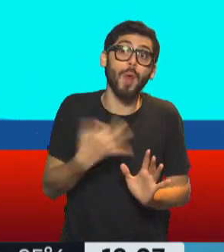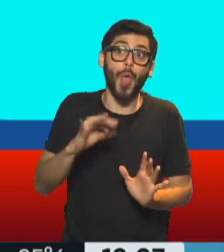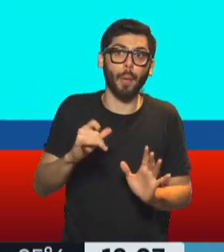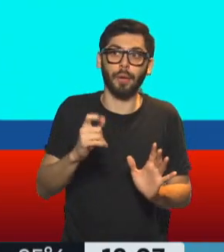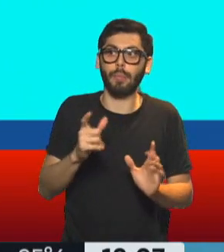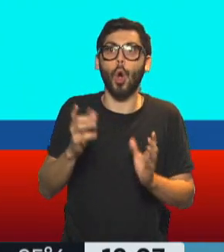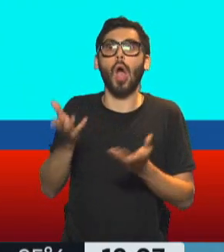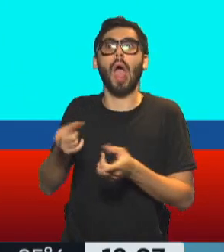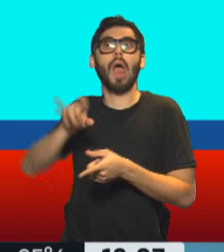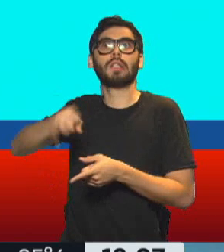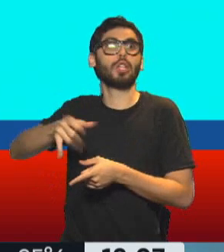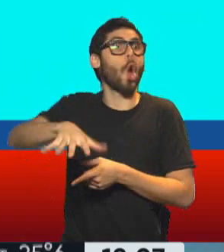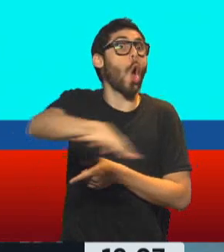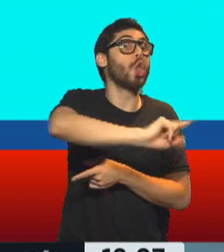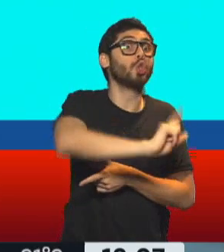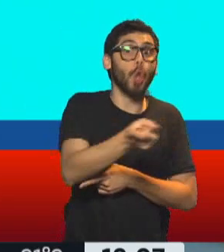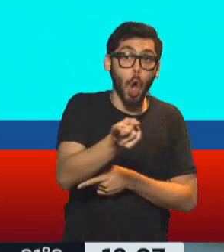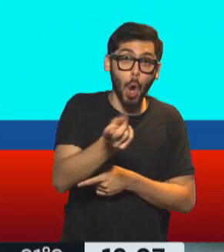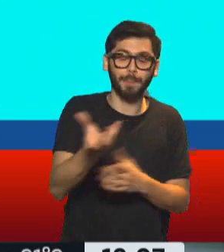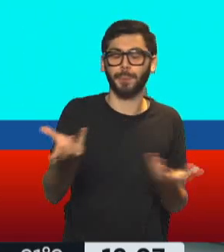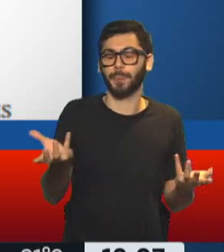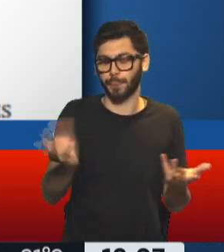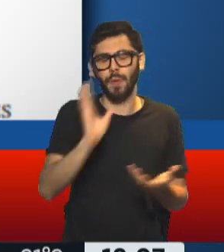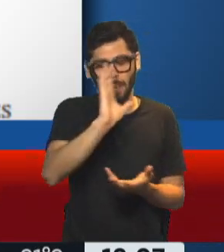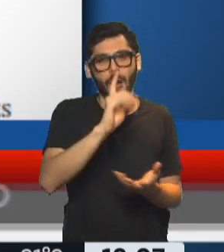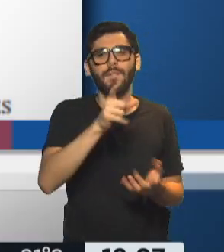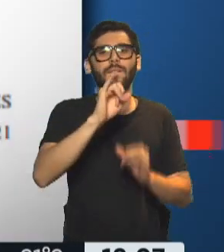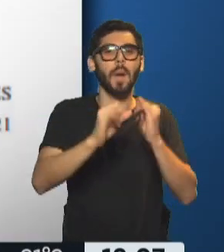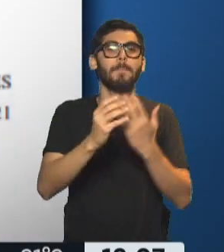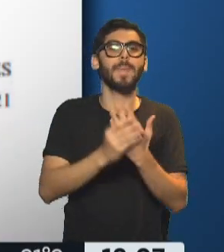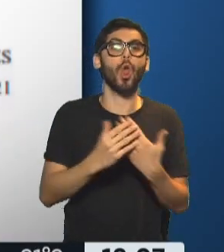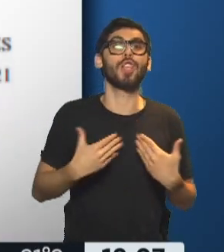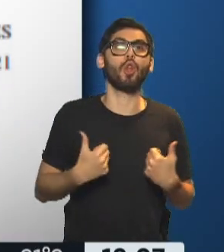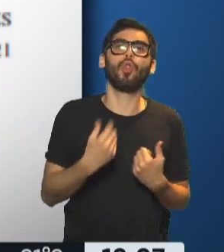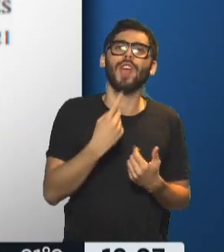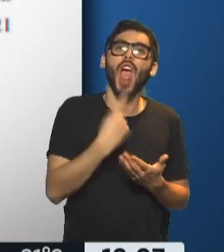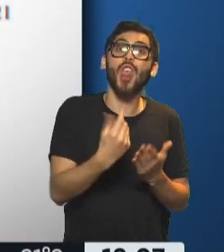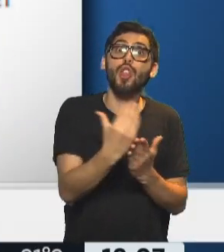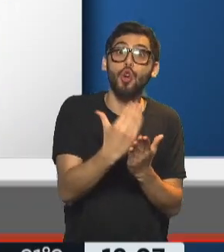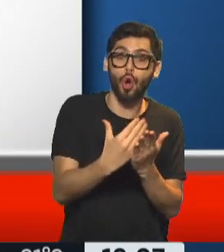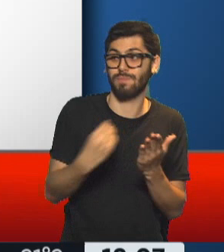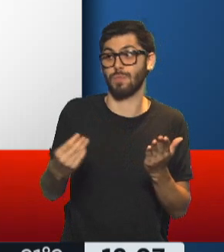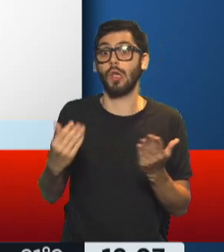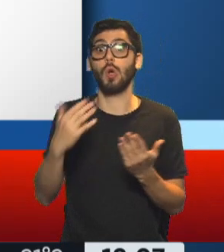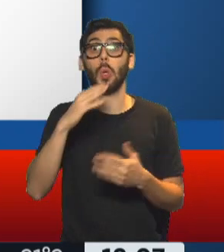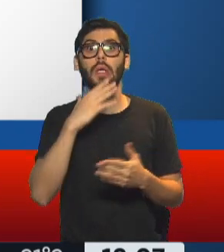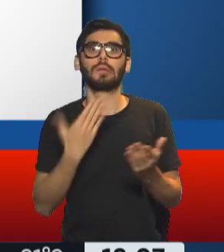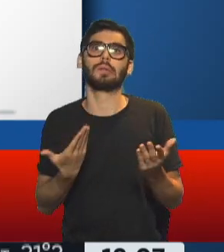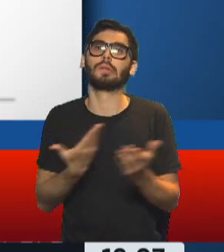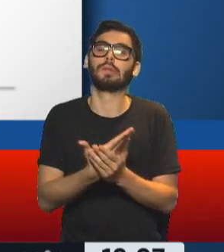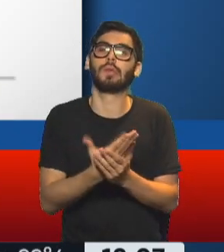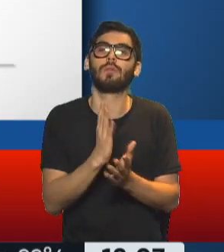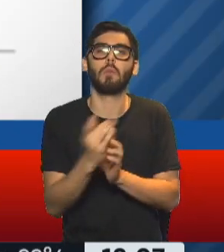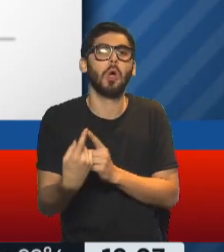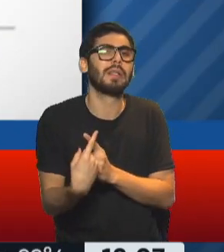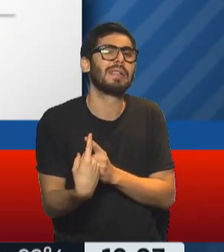a lo que comunicó el Ministerio de Salud. Eso es lo importante. A partir de que Boca le había pedido la posibilidad de que se otorgara un corredor